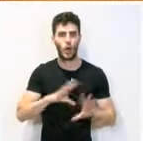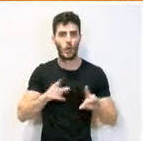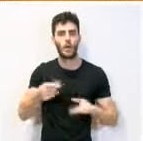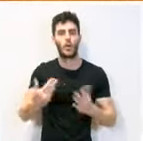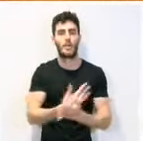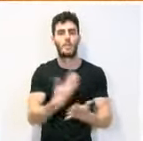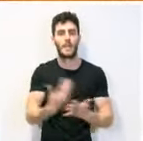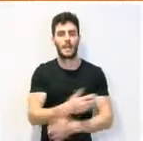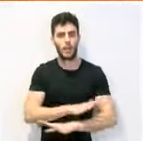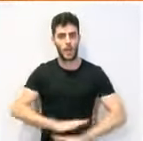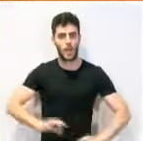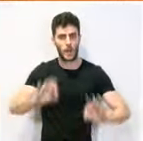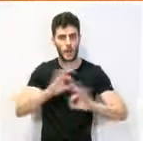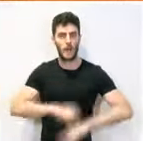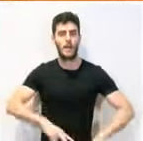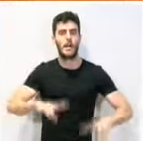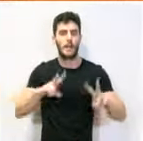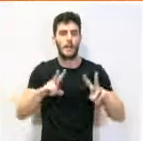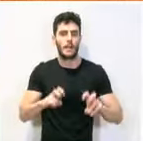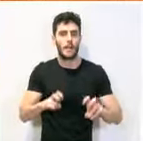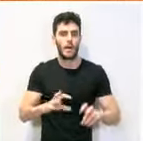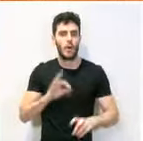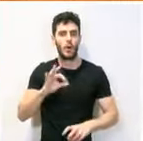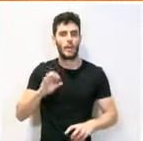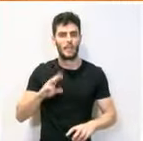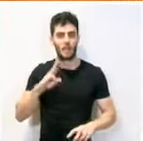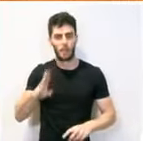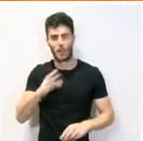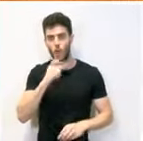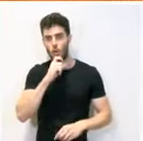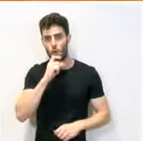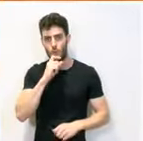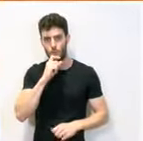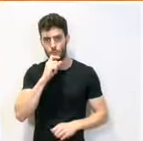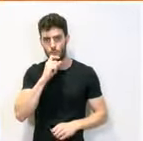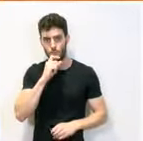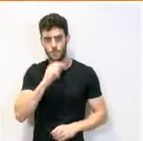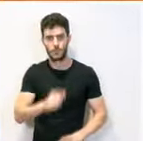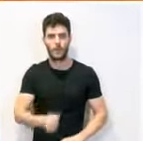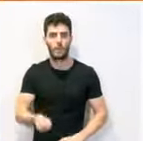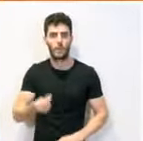usted cómo va aquella OSP. Lo único que